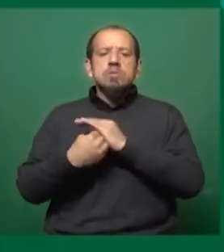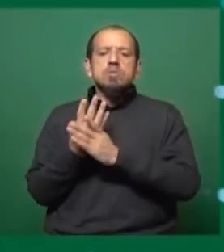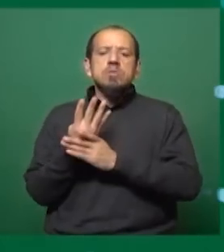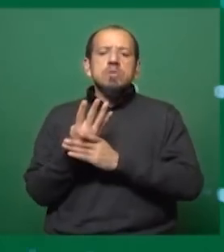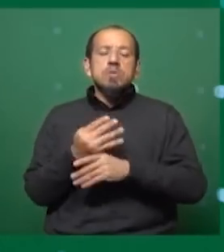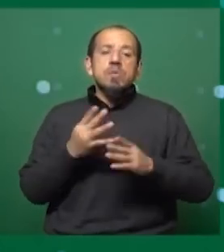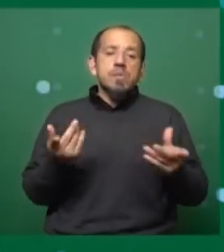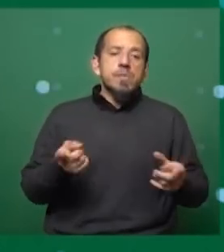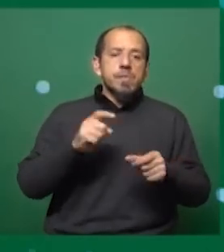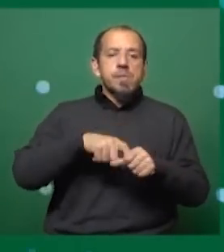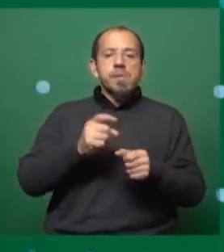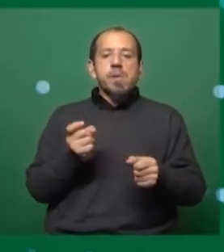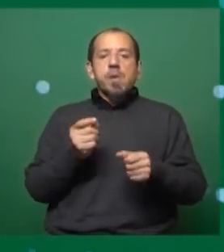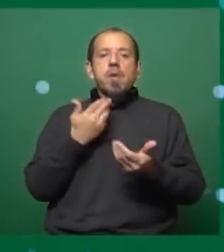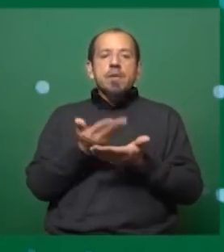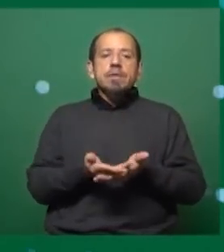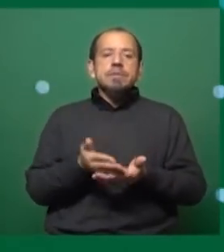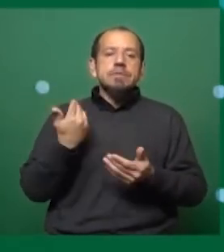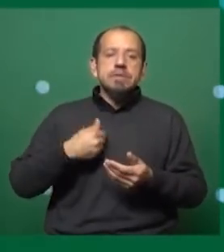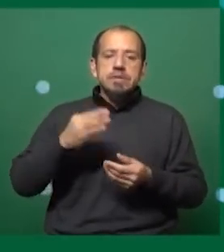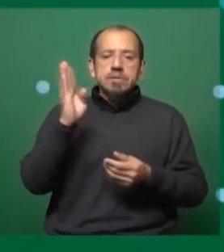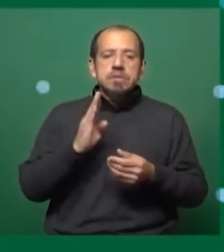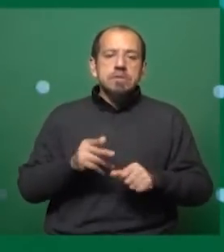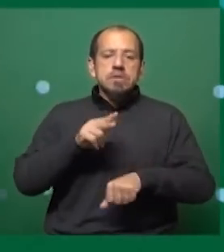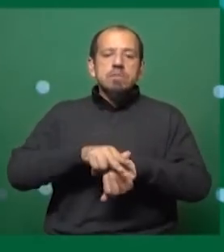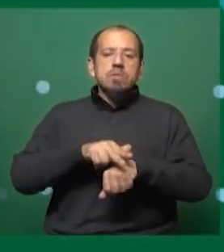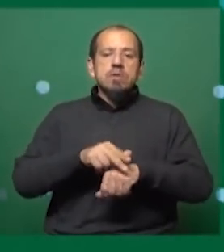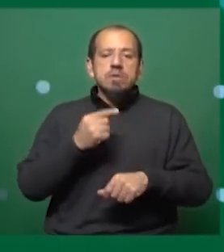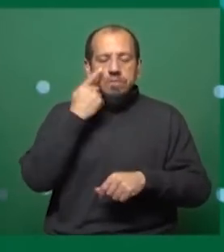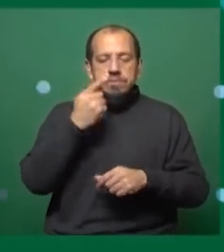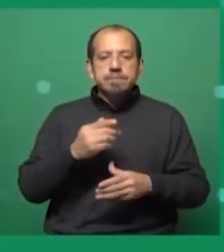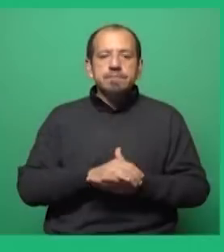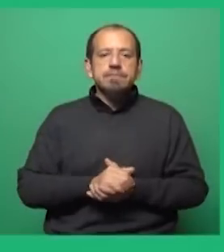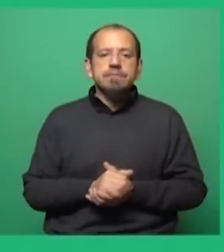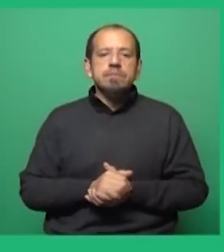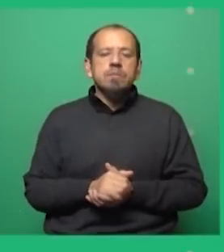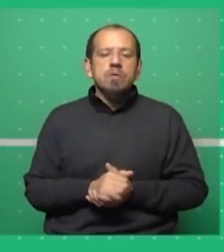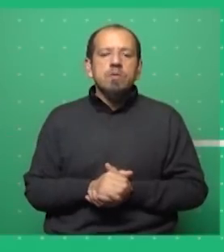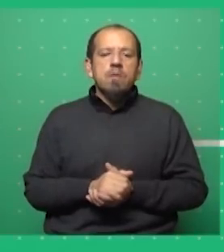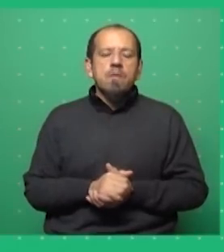desmarcándose de lo que Proponen Argentina Brasil y Paraguay lo vemos